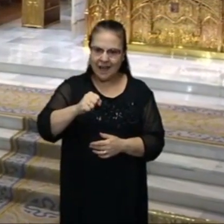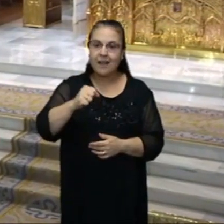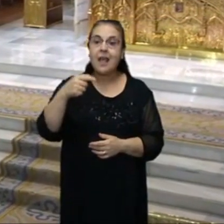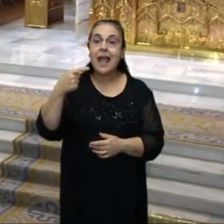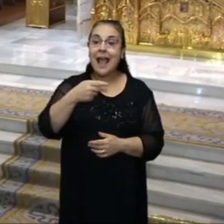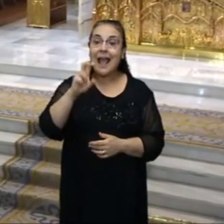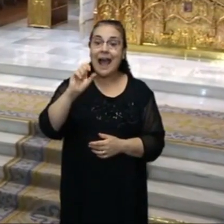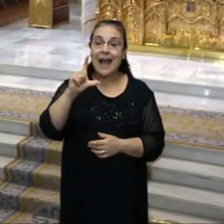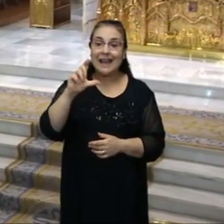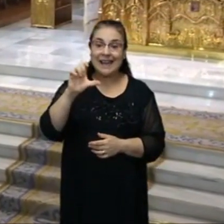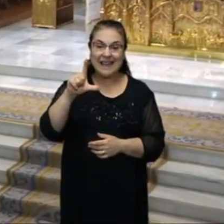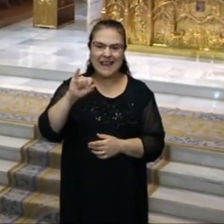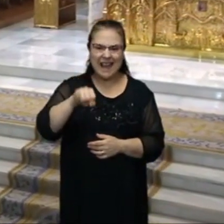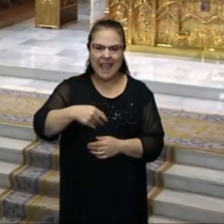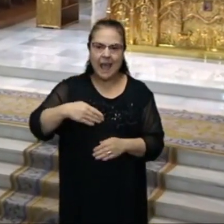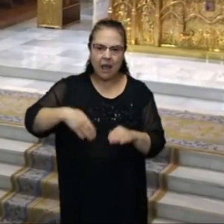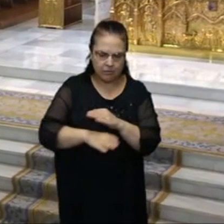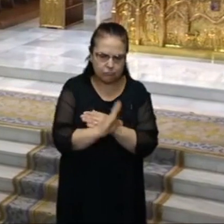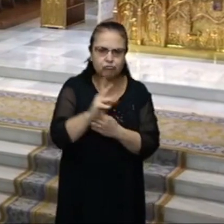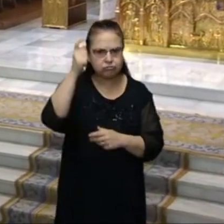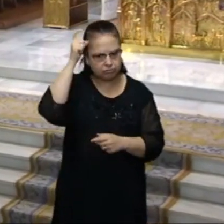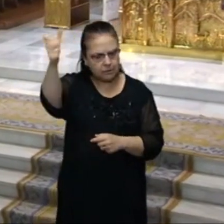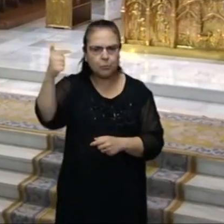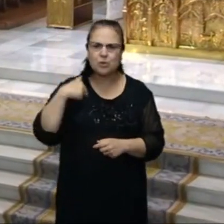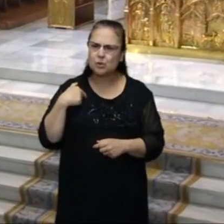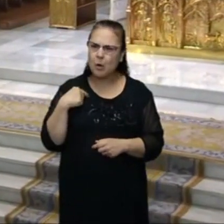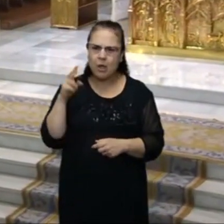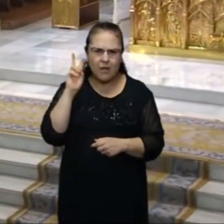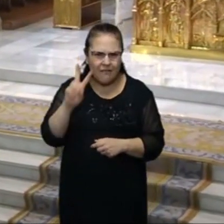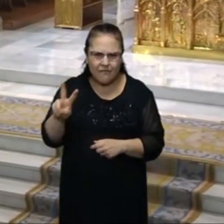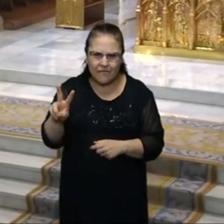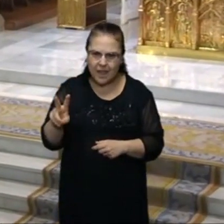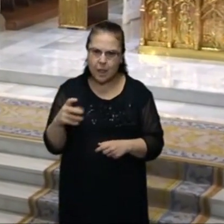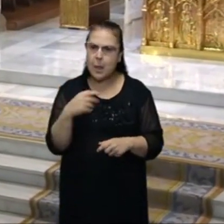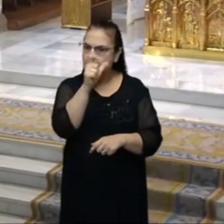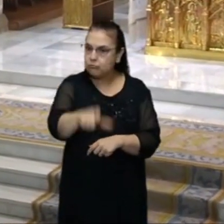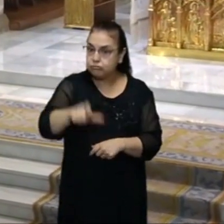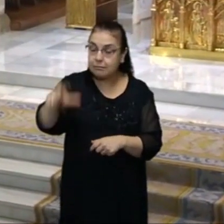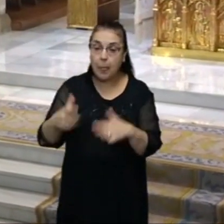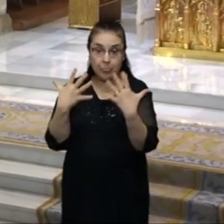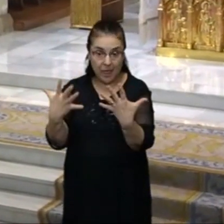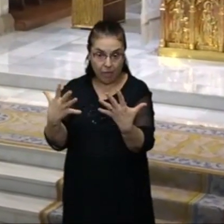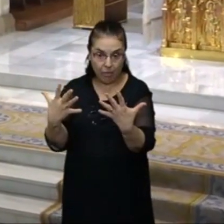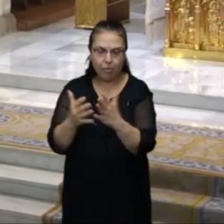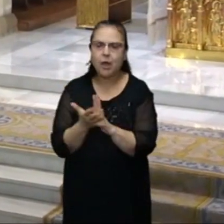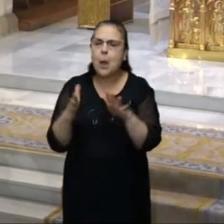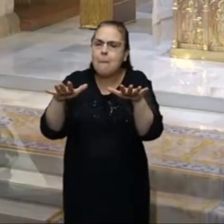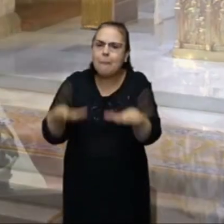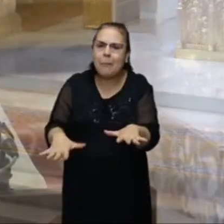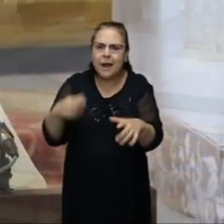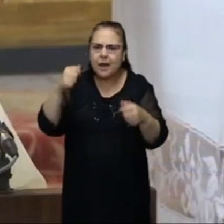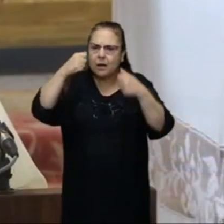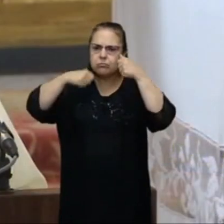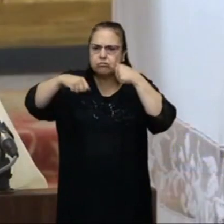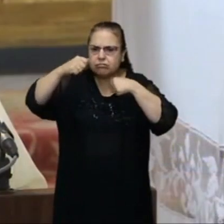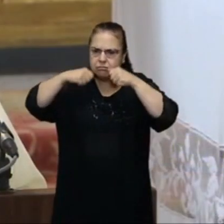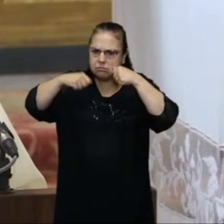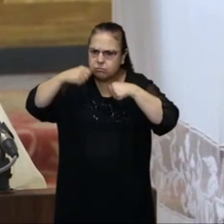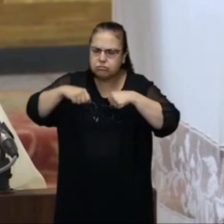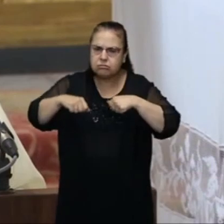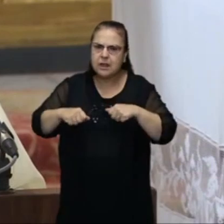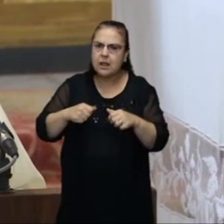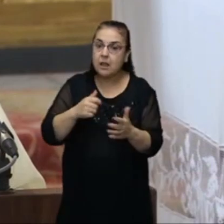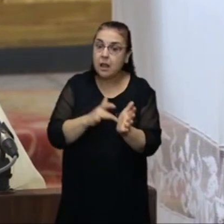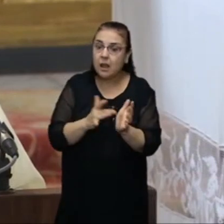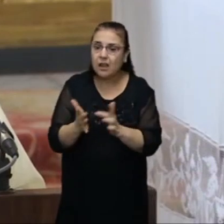una ciudad, vinieron a su encuentro 10 hombres leprosos que se pararon a lo lejos y a gritos le decían: